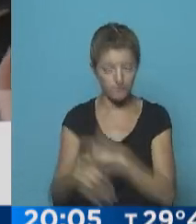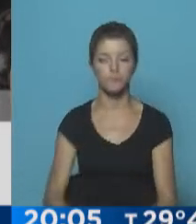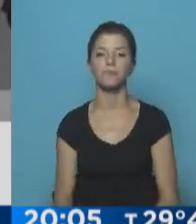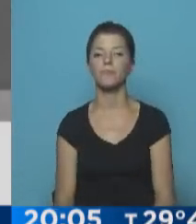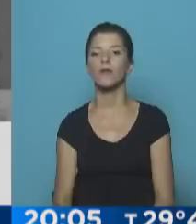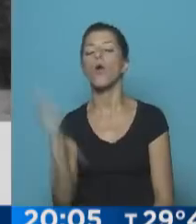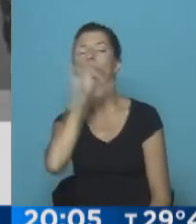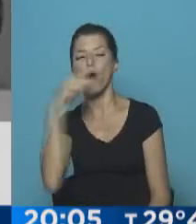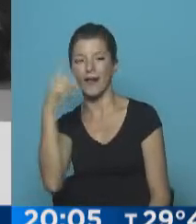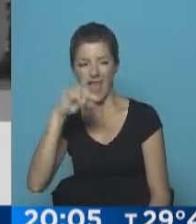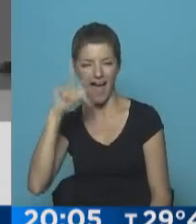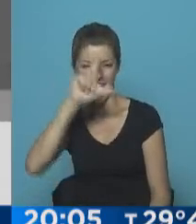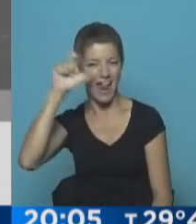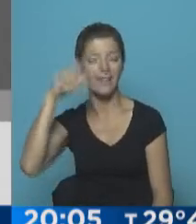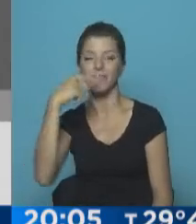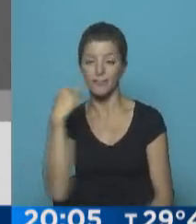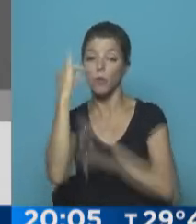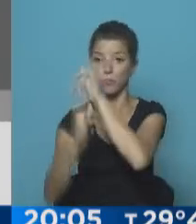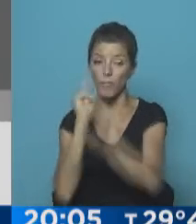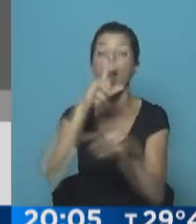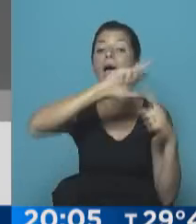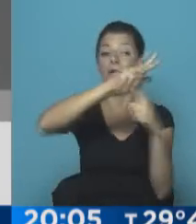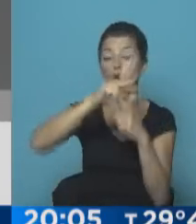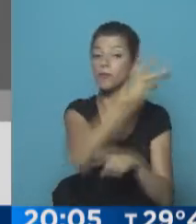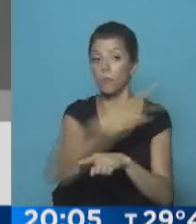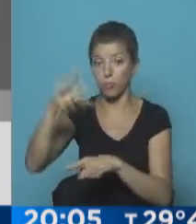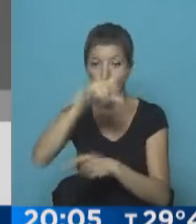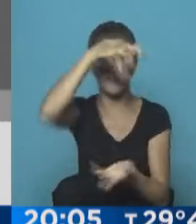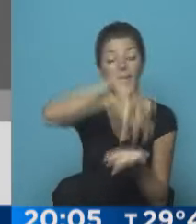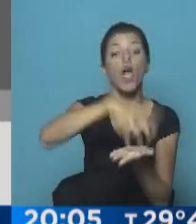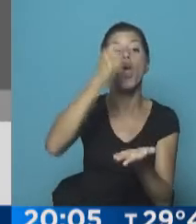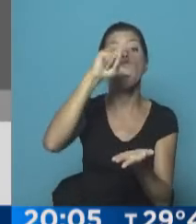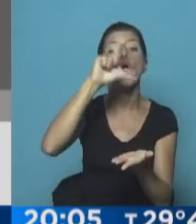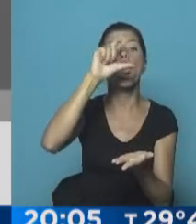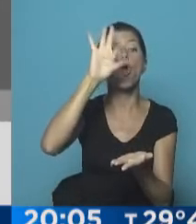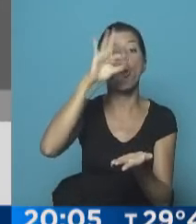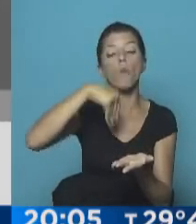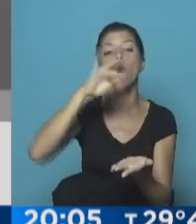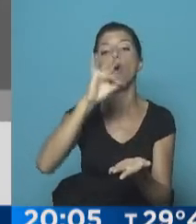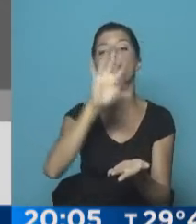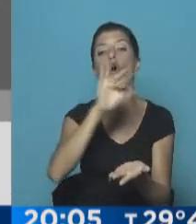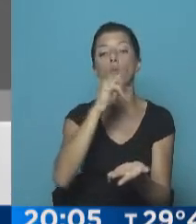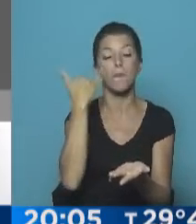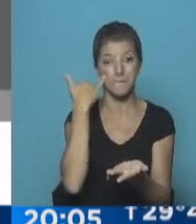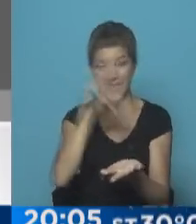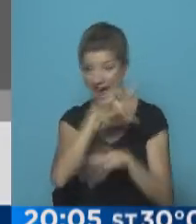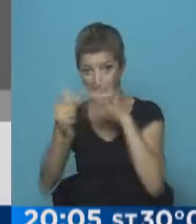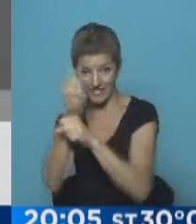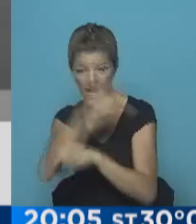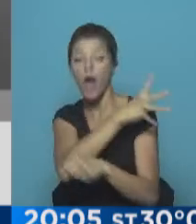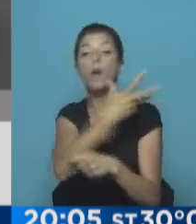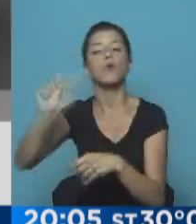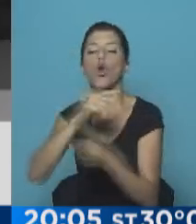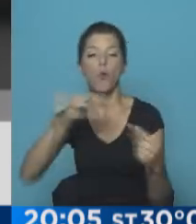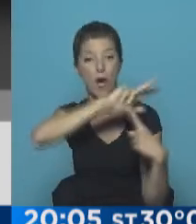personas, a Cristian Lanata y a Víctor Esquilachi, desde Comodoro Py hacia este lugar. ¿Qué es lo que va a pasar aquí? Ingresaron hace más o menos media hora nada